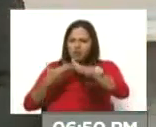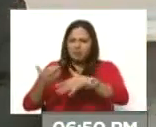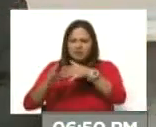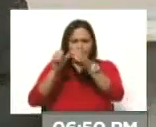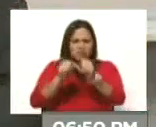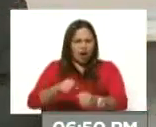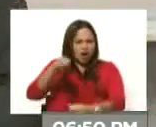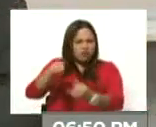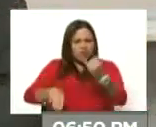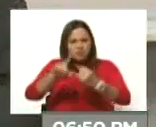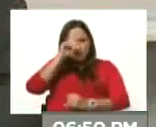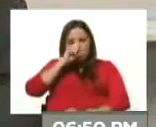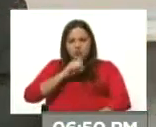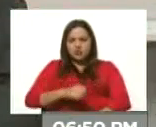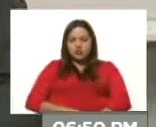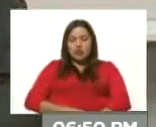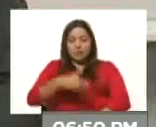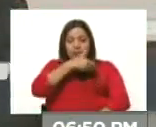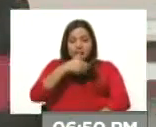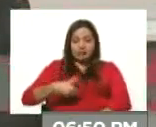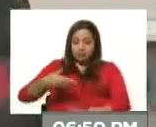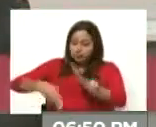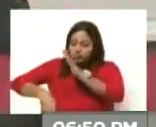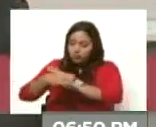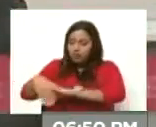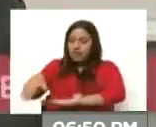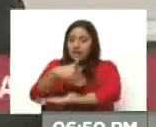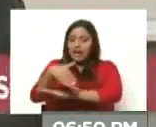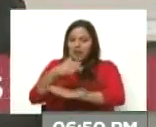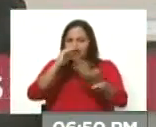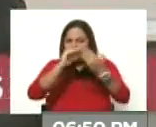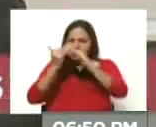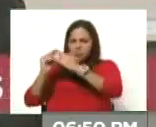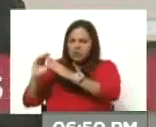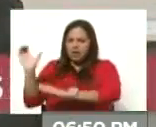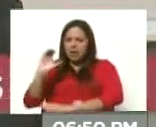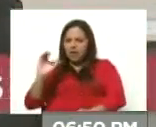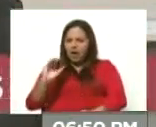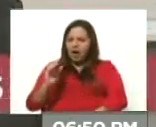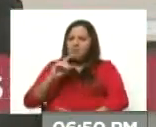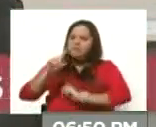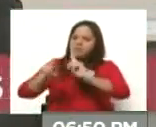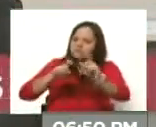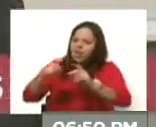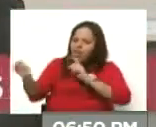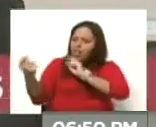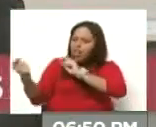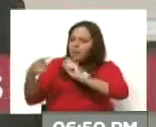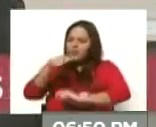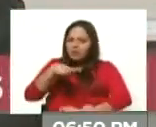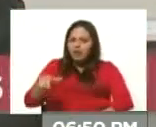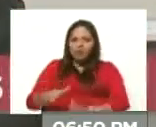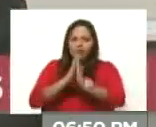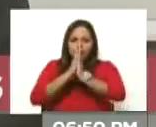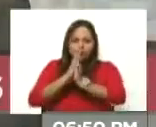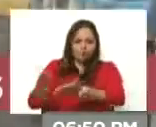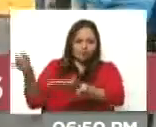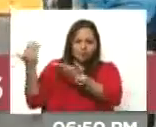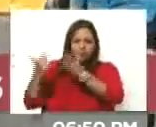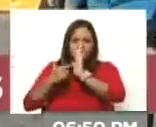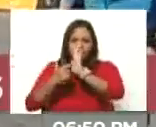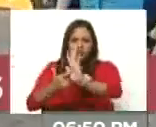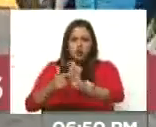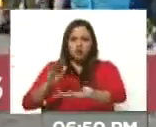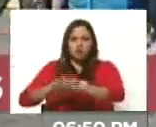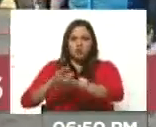en los últimos años salió a la calle a un barrio de caracas hablar con la gente si tenemos esas imágenes por favor coloquen las